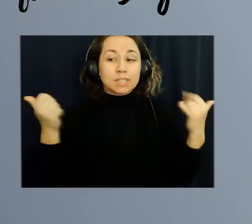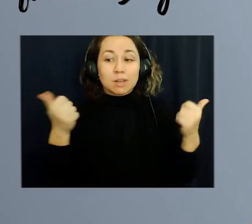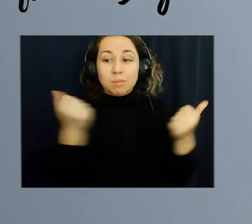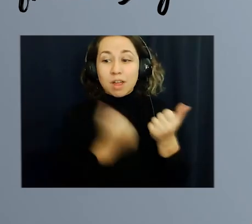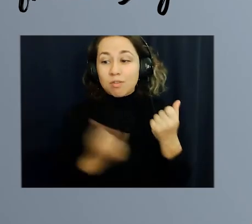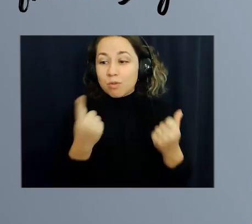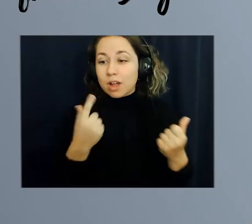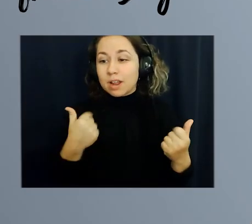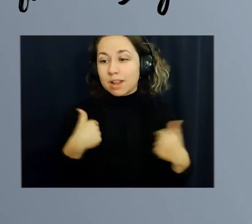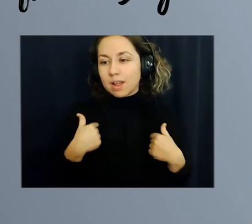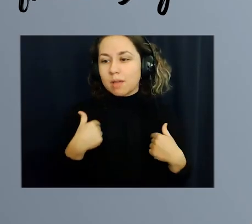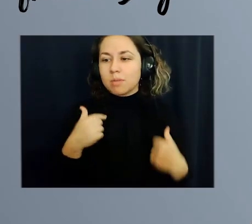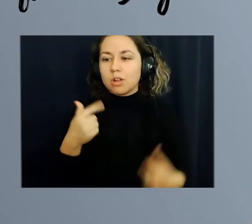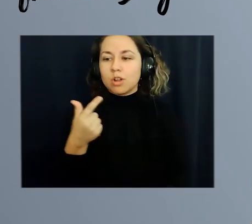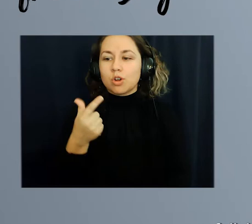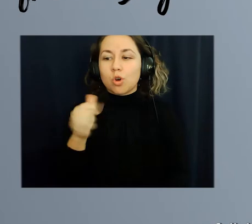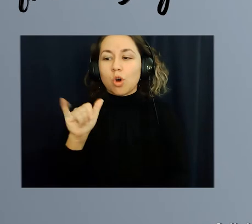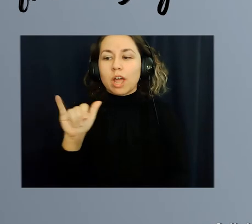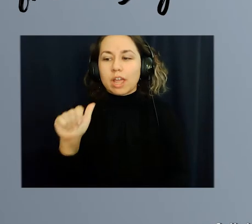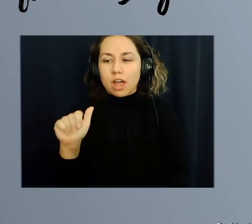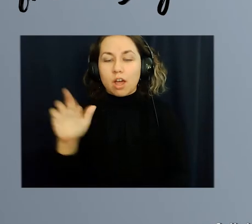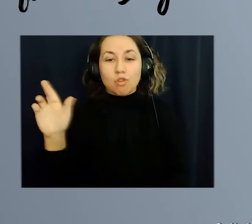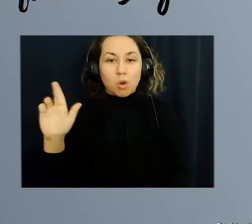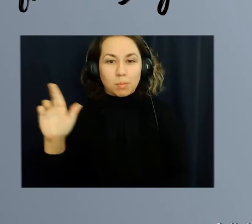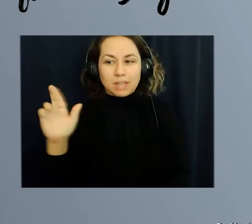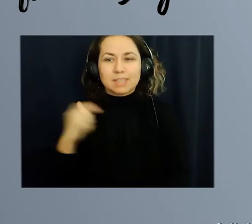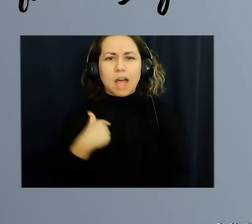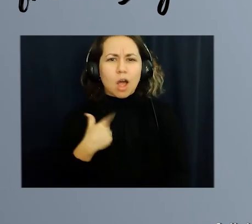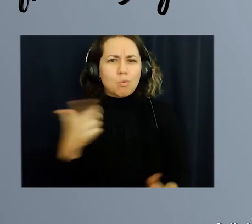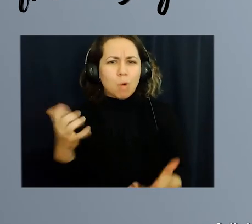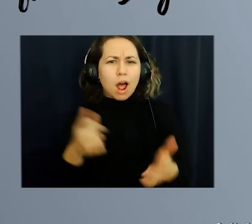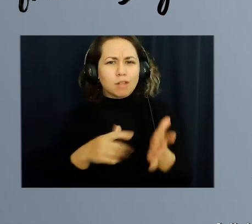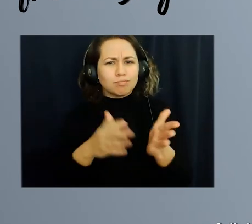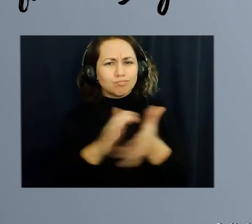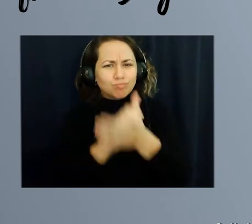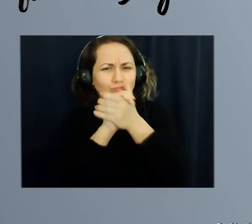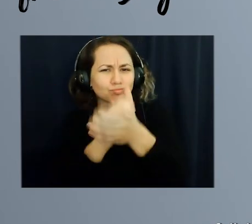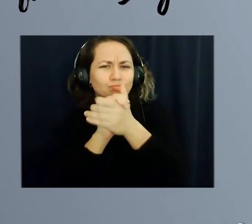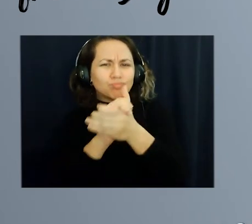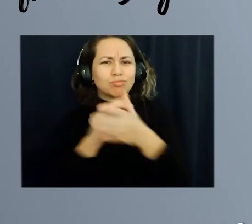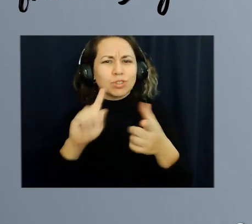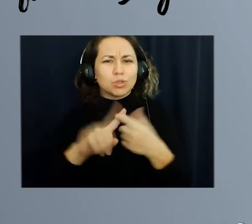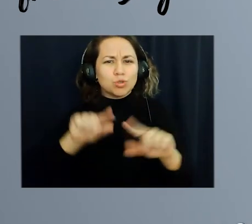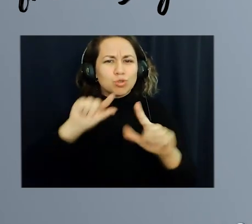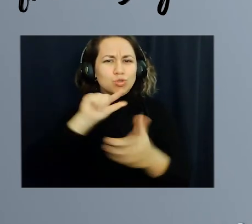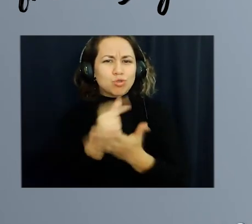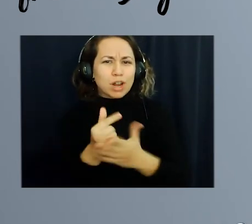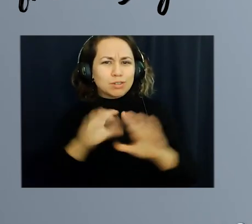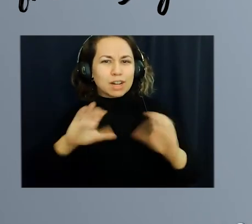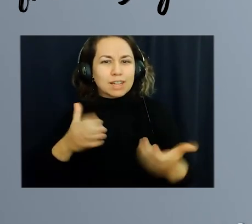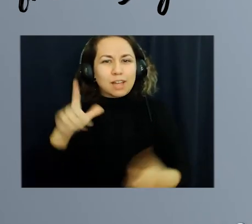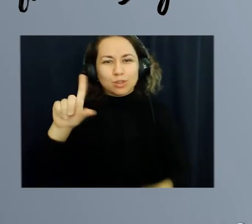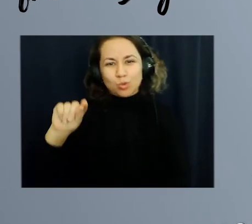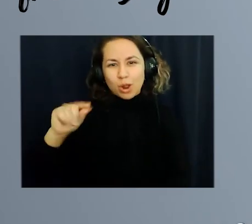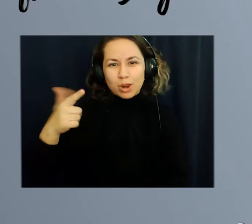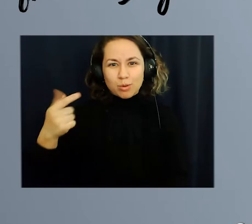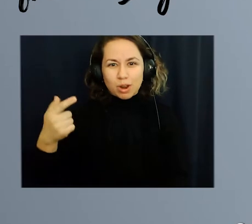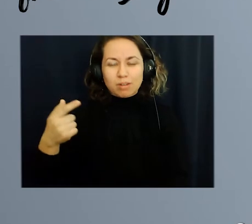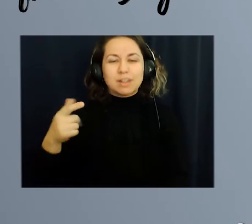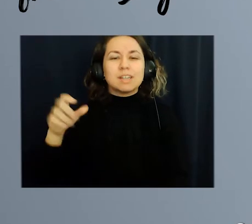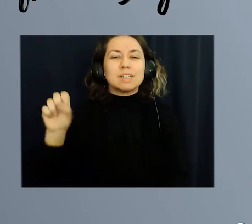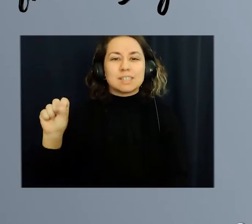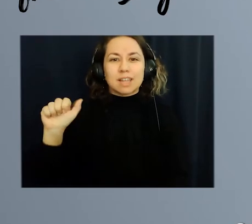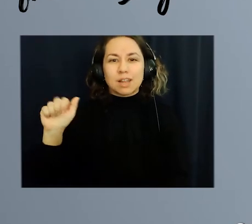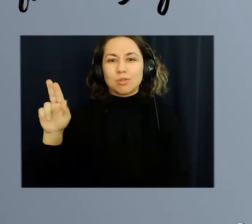Hola, soy Goyo Robles. Quiero felicitar a los graduandos del 2021 en el Distrito de Santa Ana. Qué hito